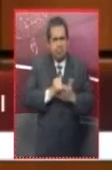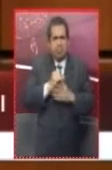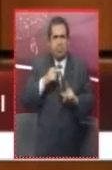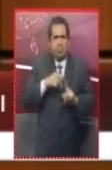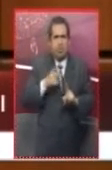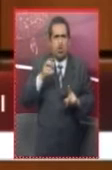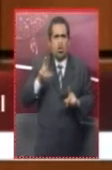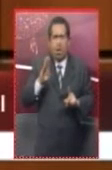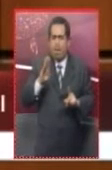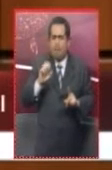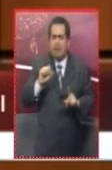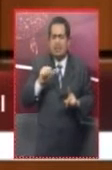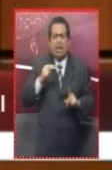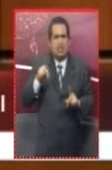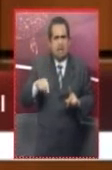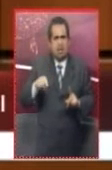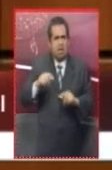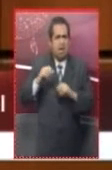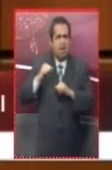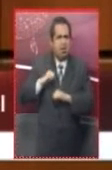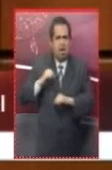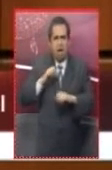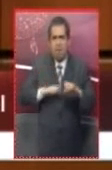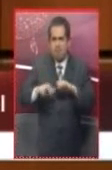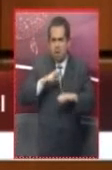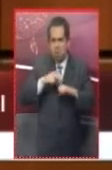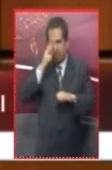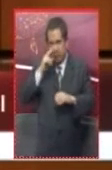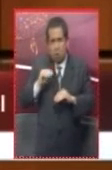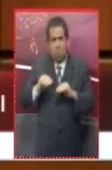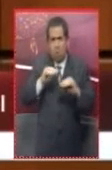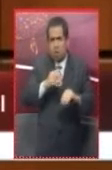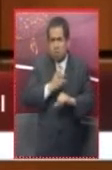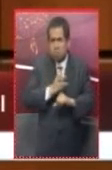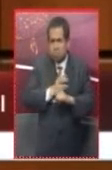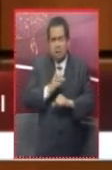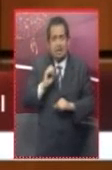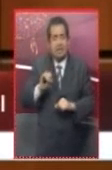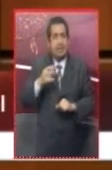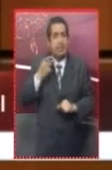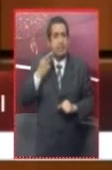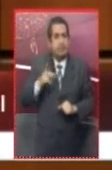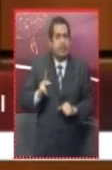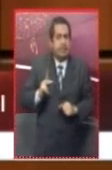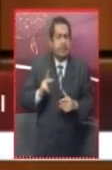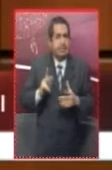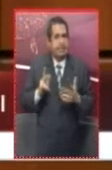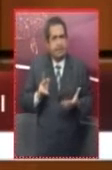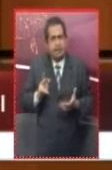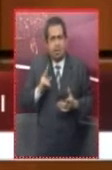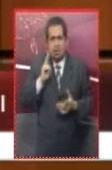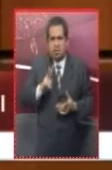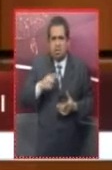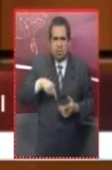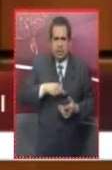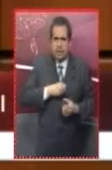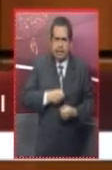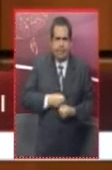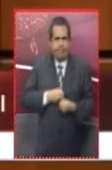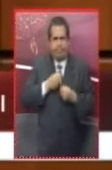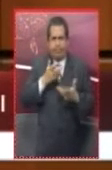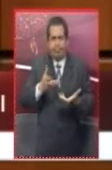doctor Basáñez como embajador de México en Estados Unidos. Sin embargo, expresamos